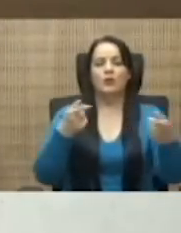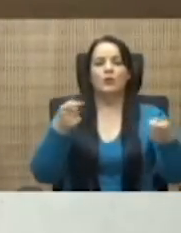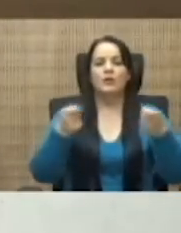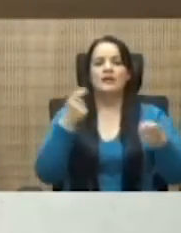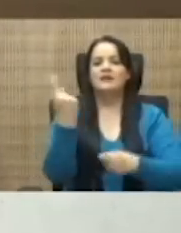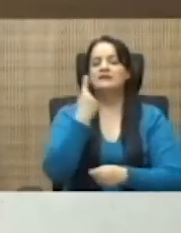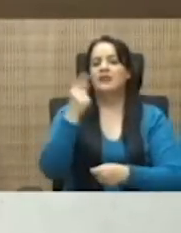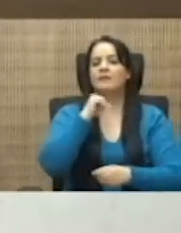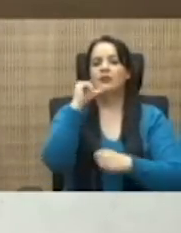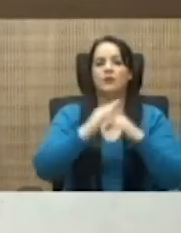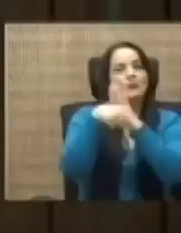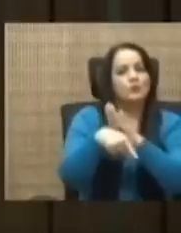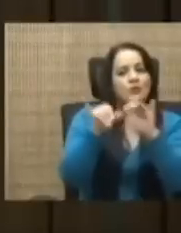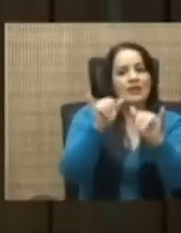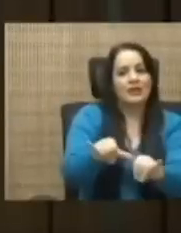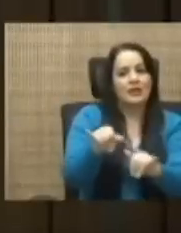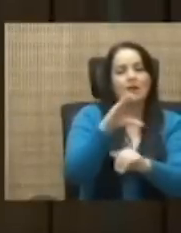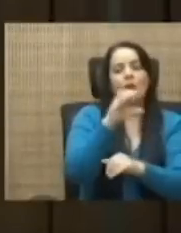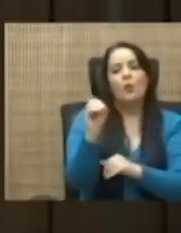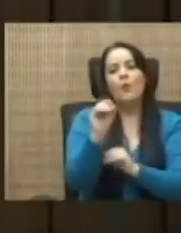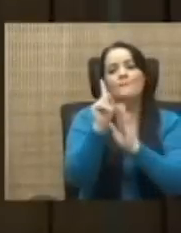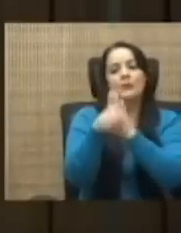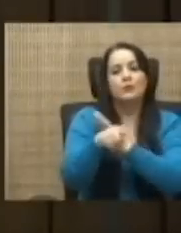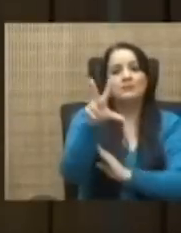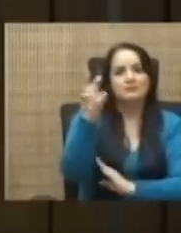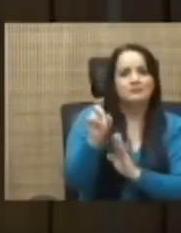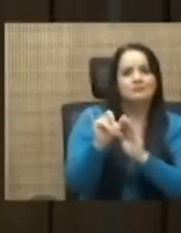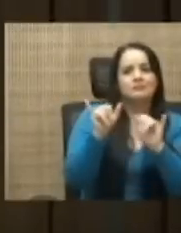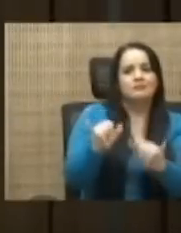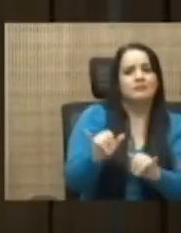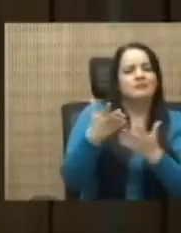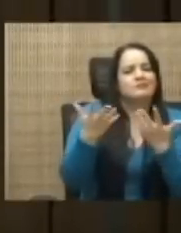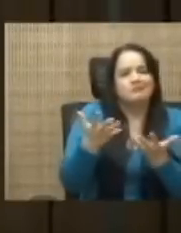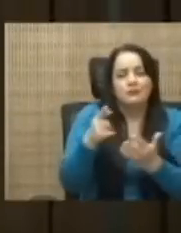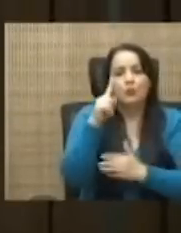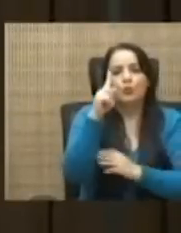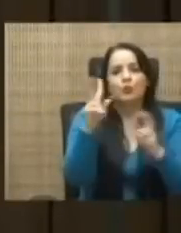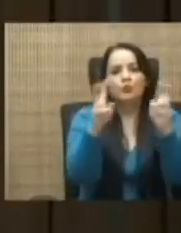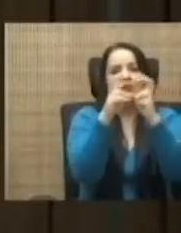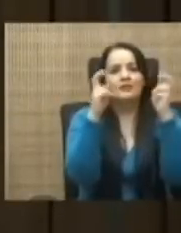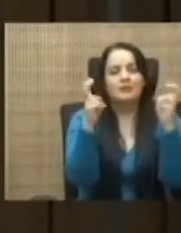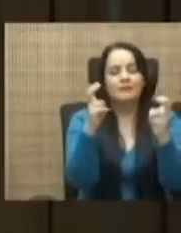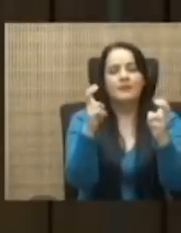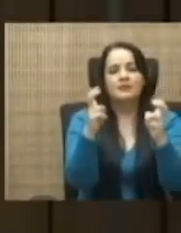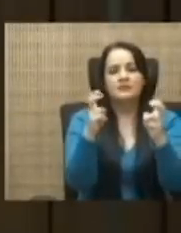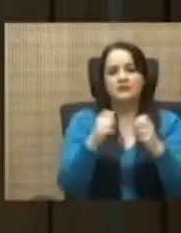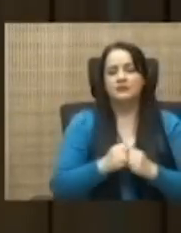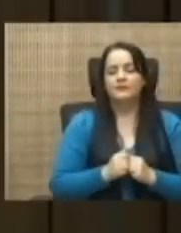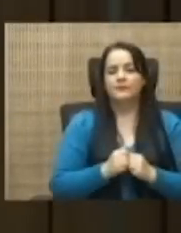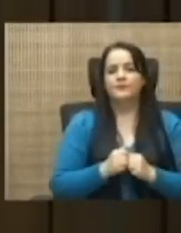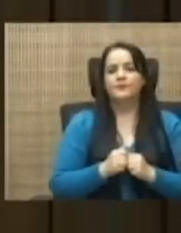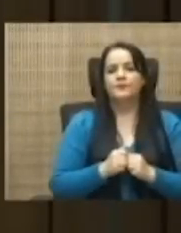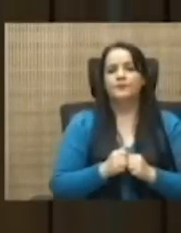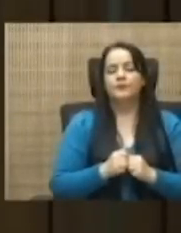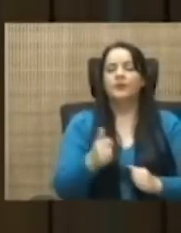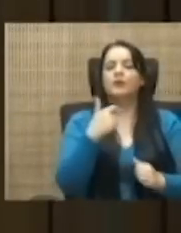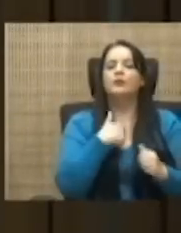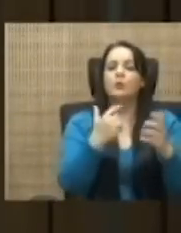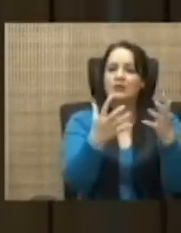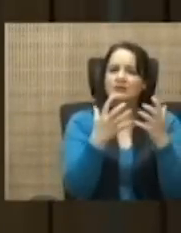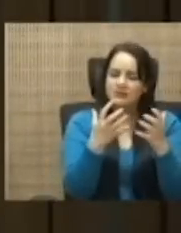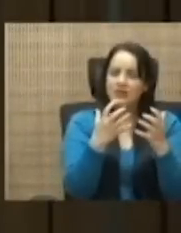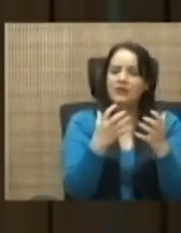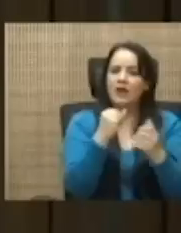cual consideran que se debe replantear la función de la institución. Uno de los temas con el que